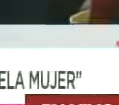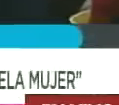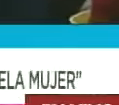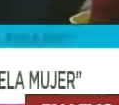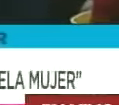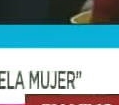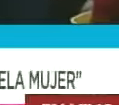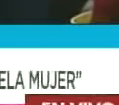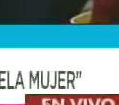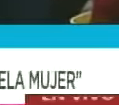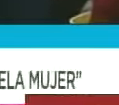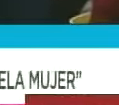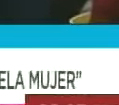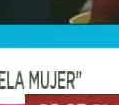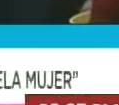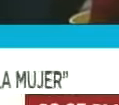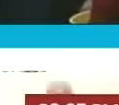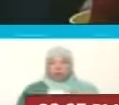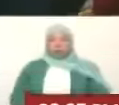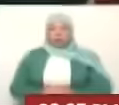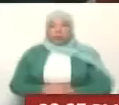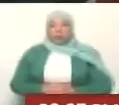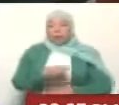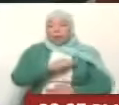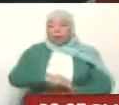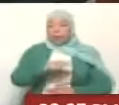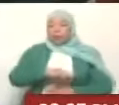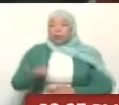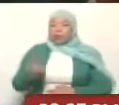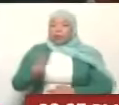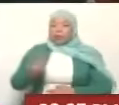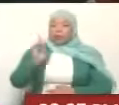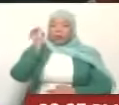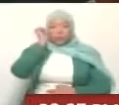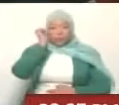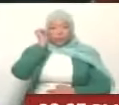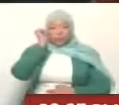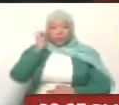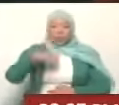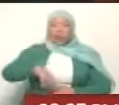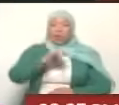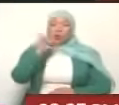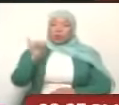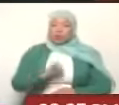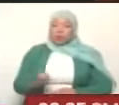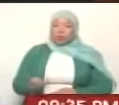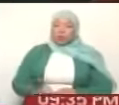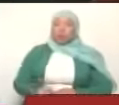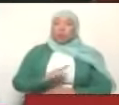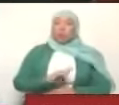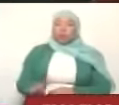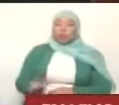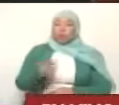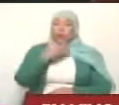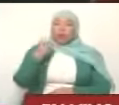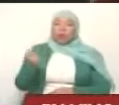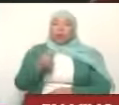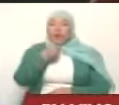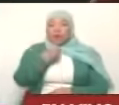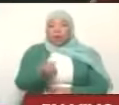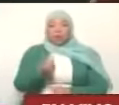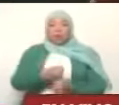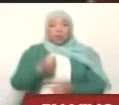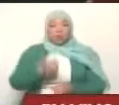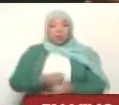Es parte de lo que, bueno, vienen solicitando las mujeres en el estado Zulia. Y usted ha dado una orden, que se multiplique